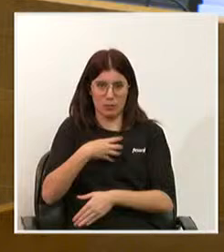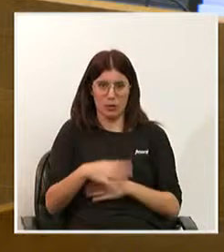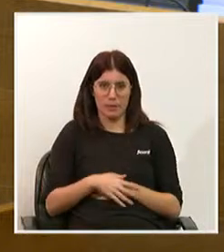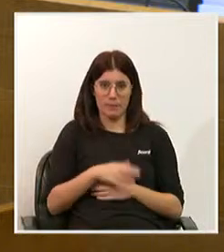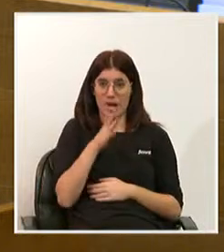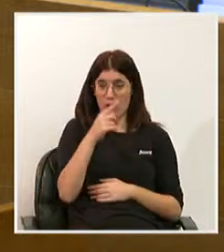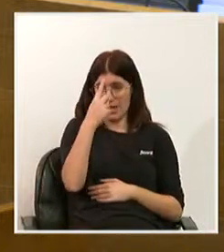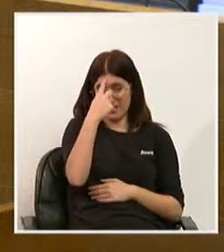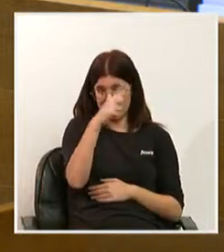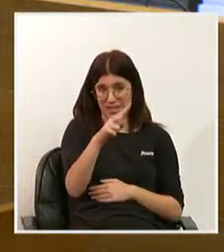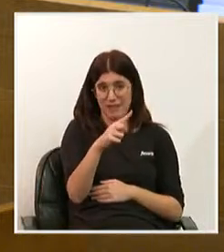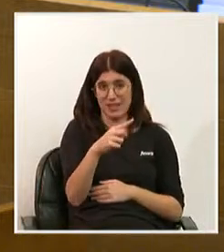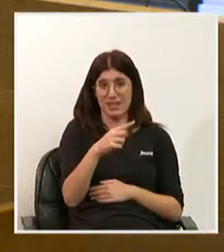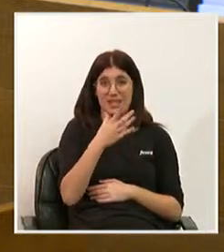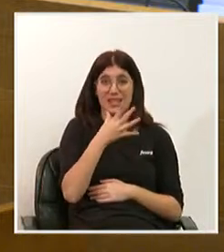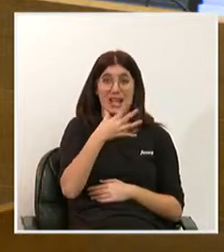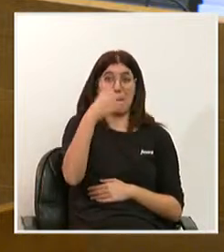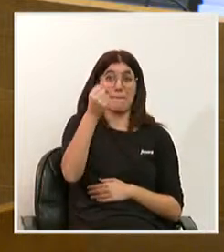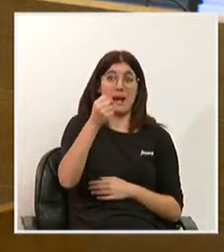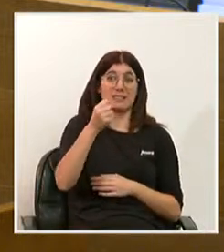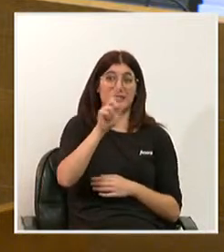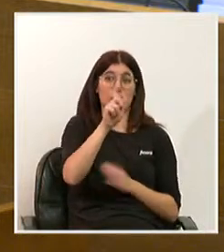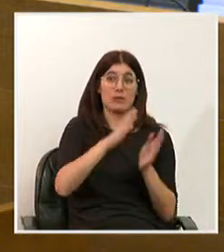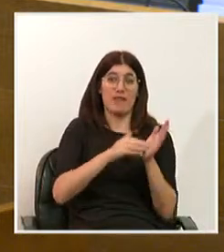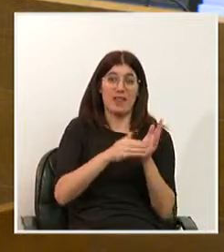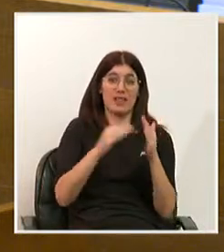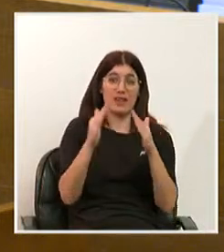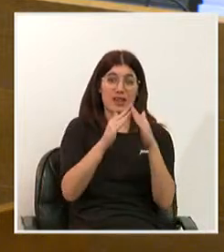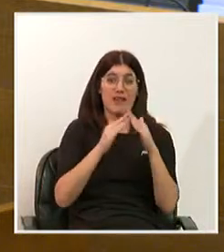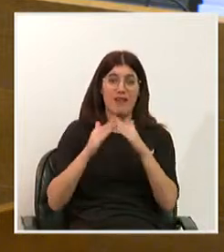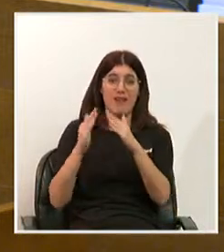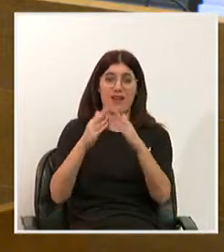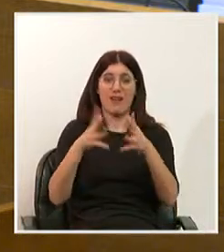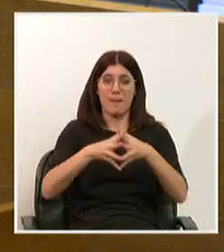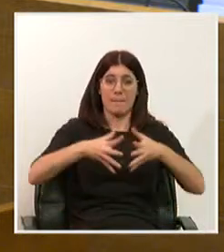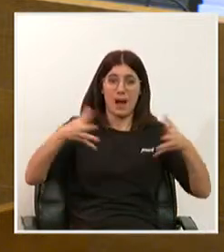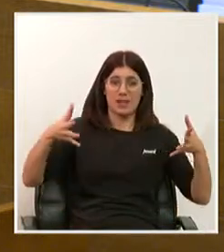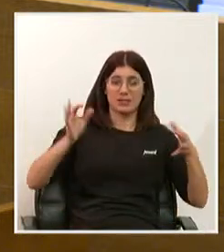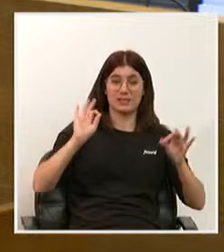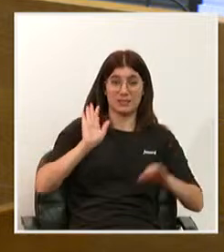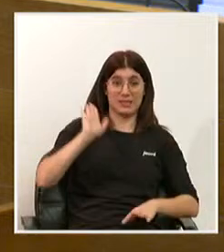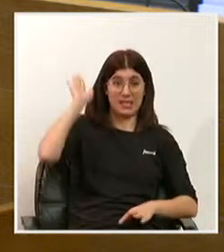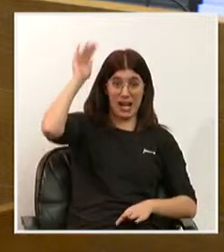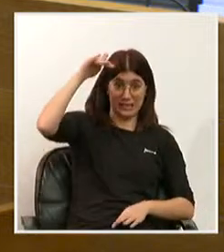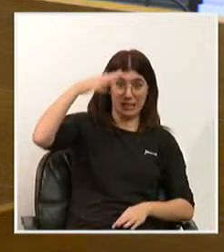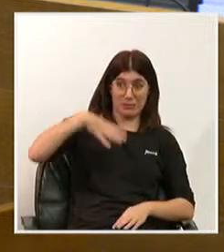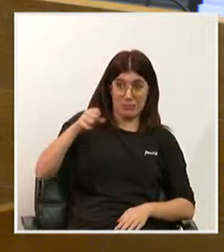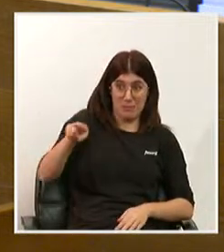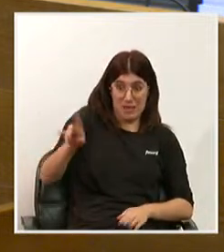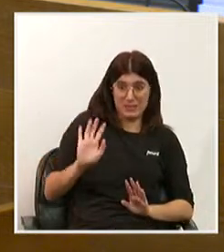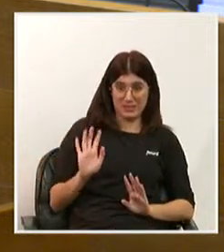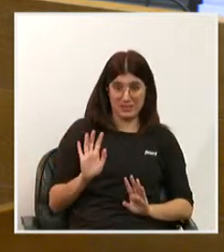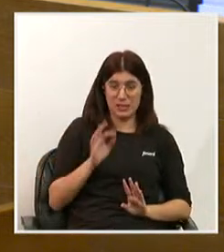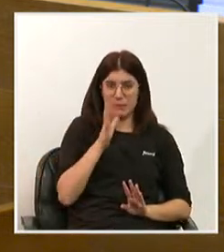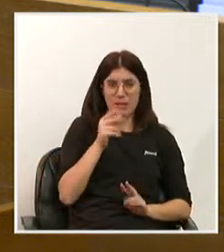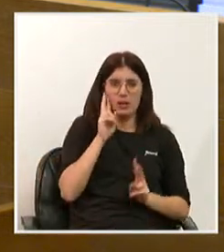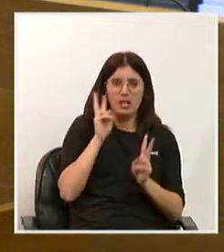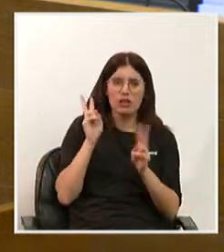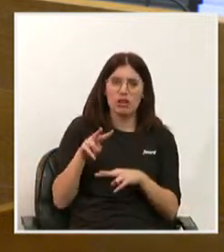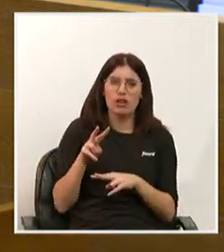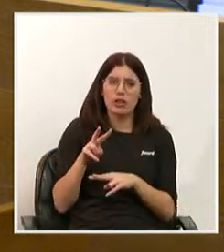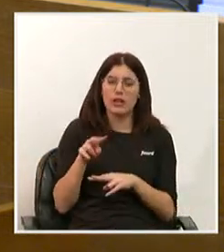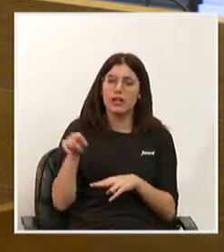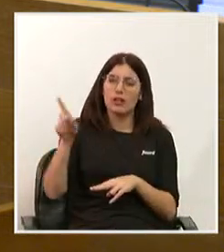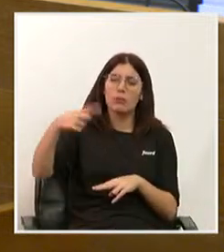se sabe que el mayor tenedor de la comunidad valenciana pues es precisamente la generalidad valenciana y tengo que reconocerles que ustedes